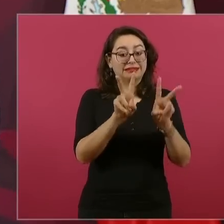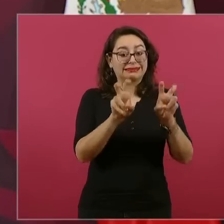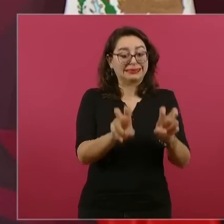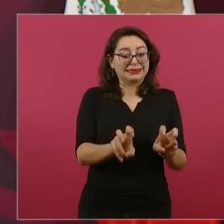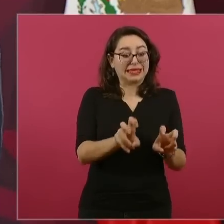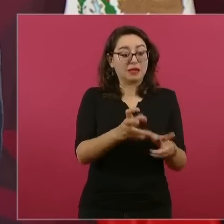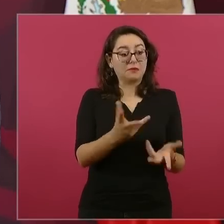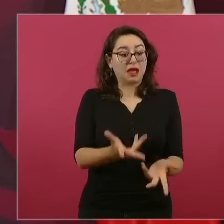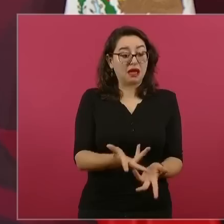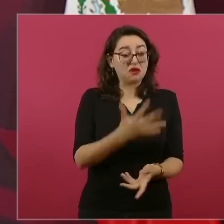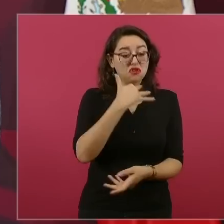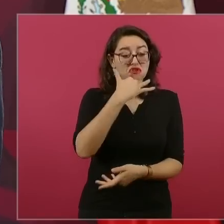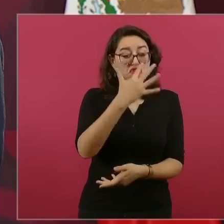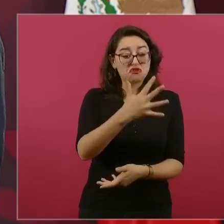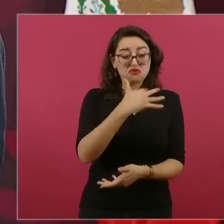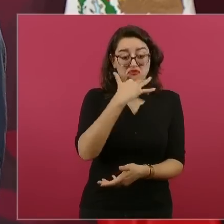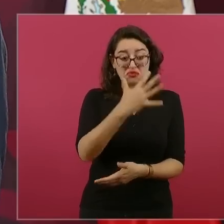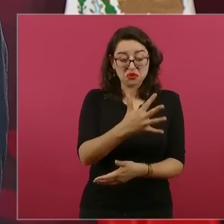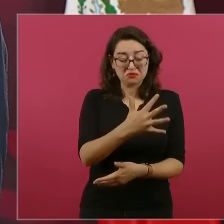se mencionaba,